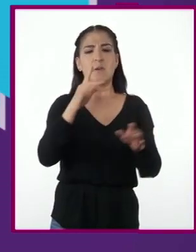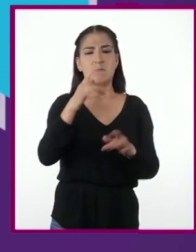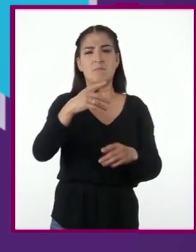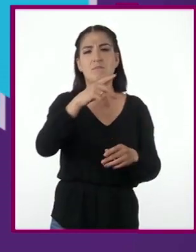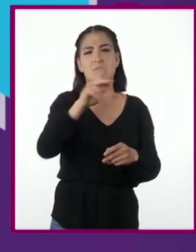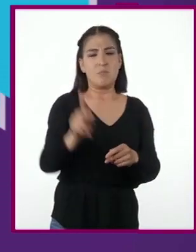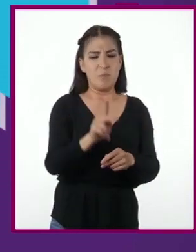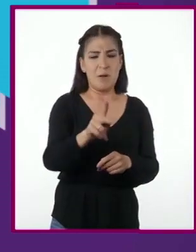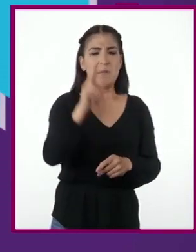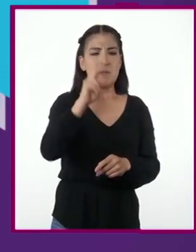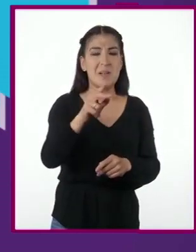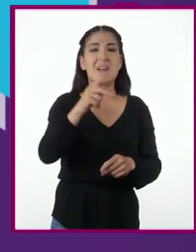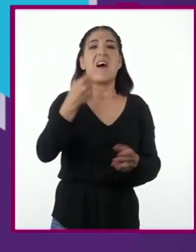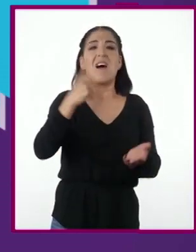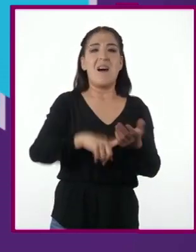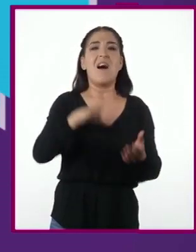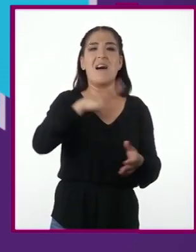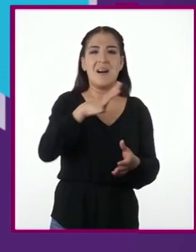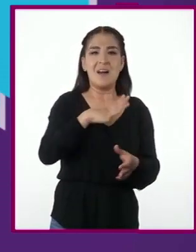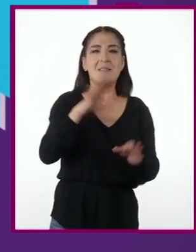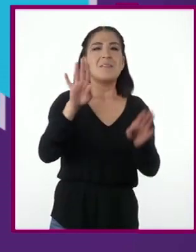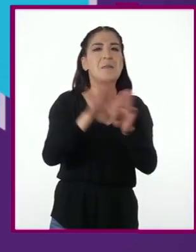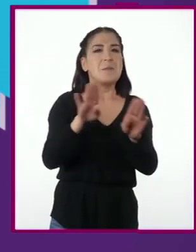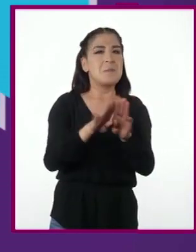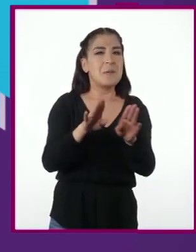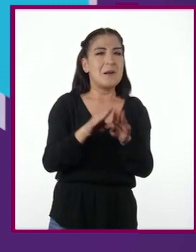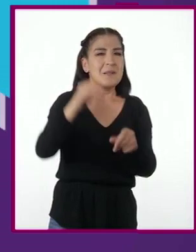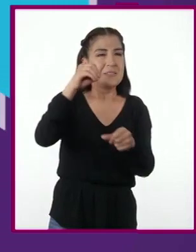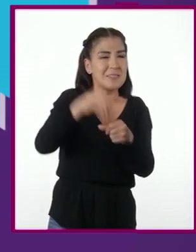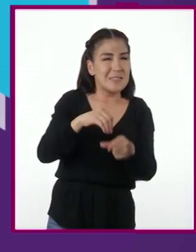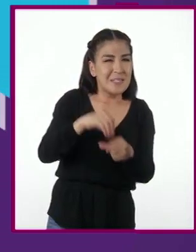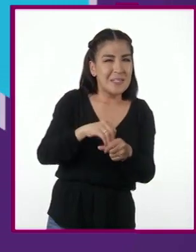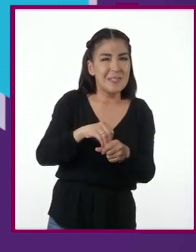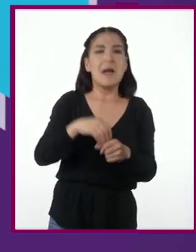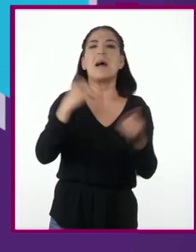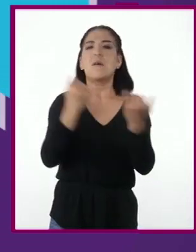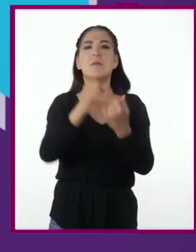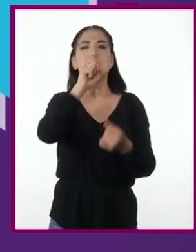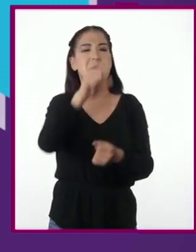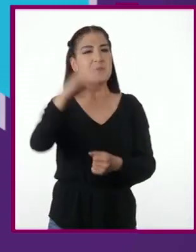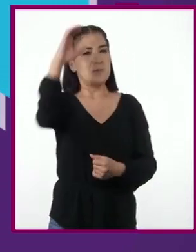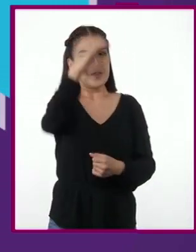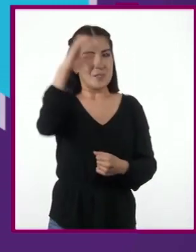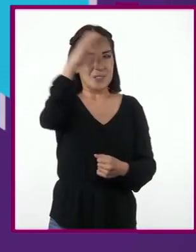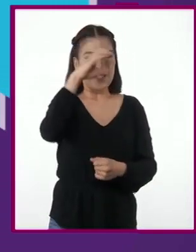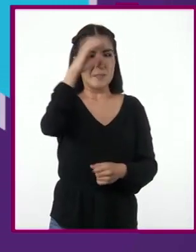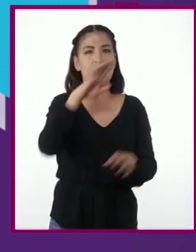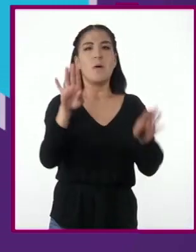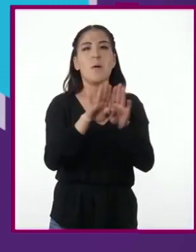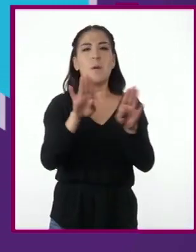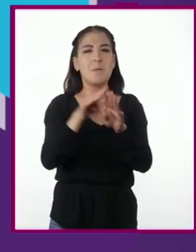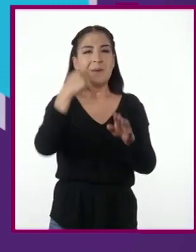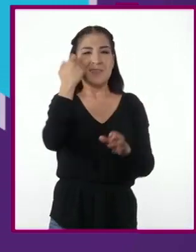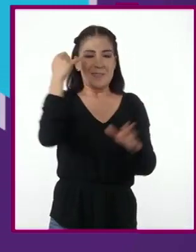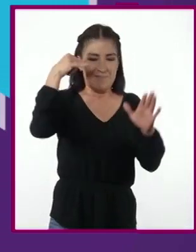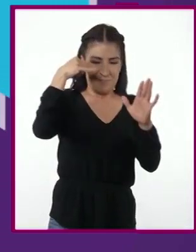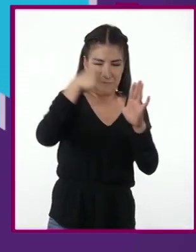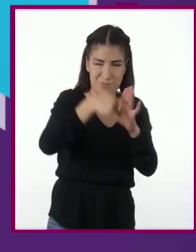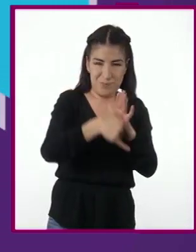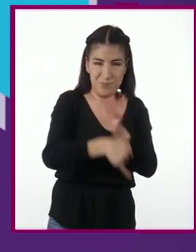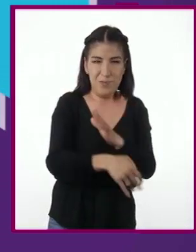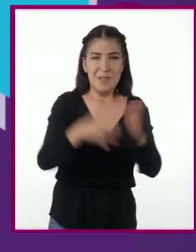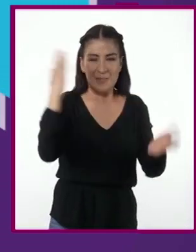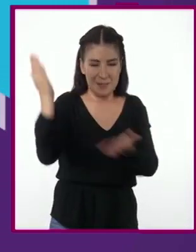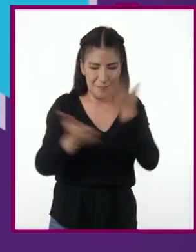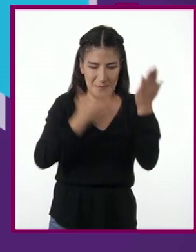mitos porque el mito, igual que la ciencia, tiene la ambición de explicar el mundo